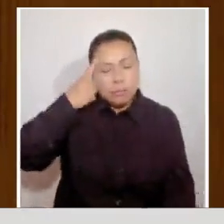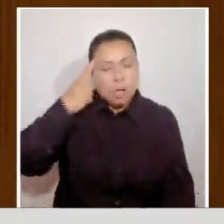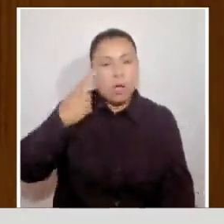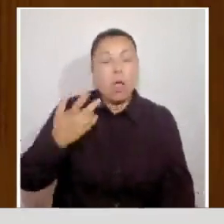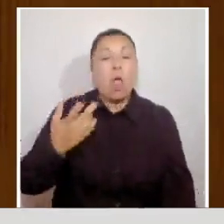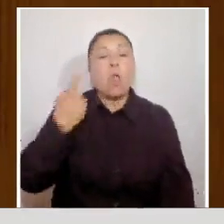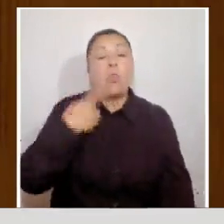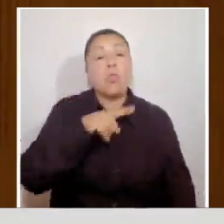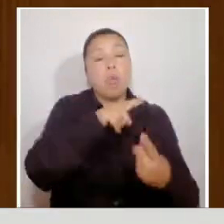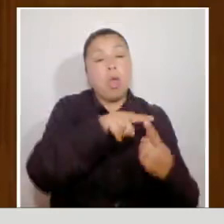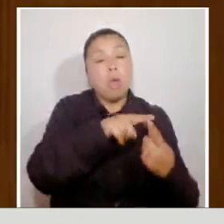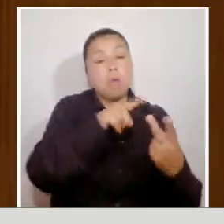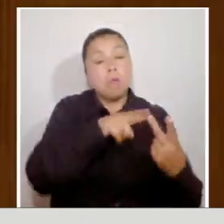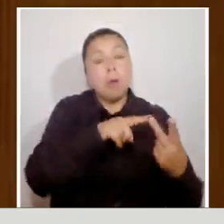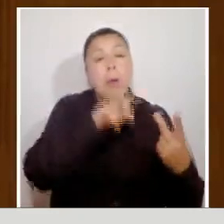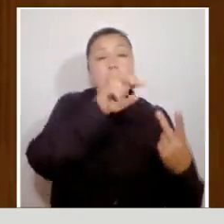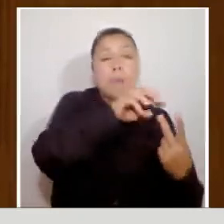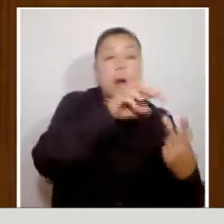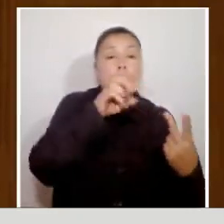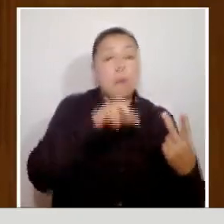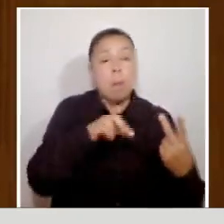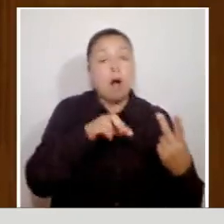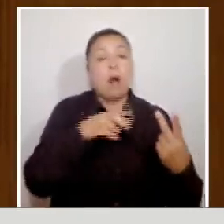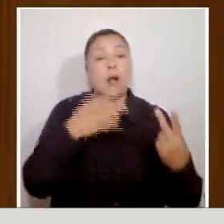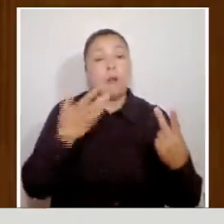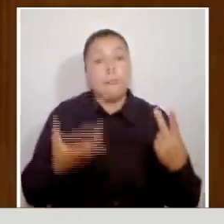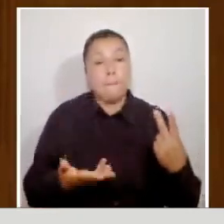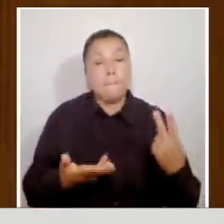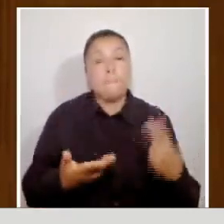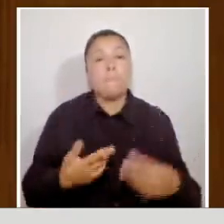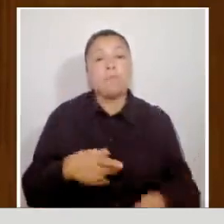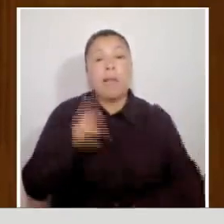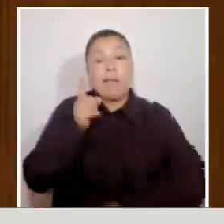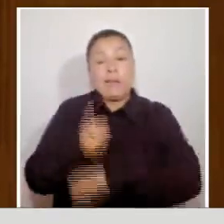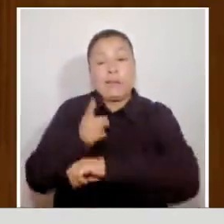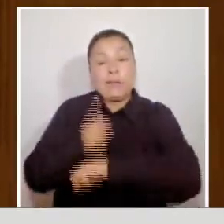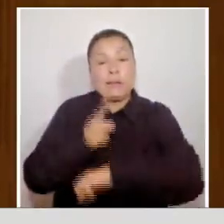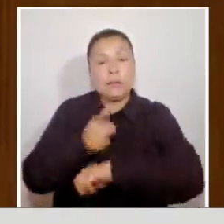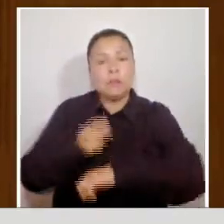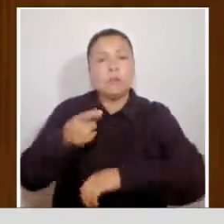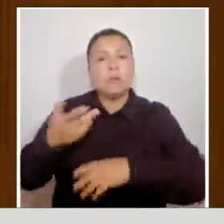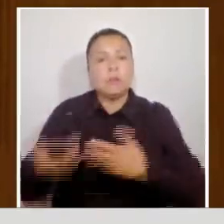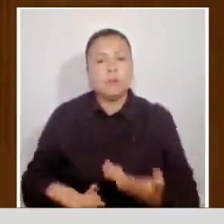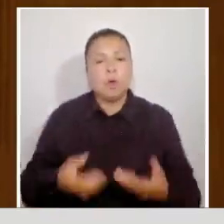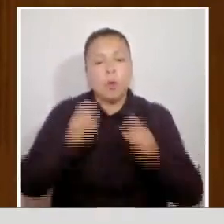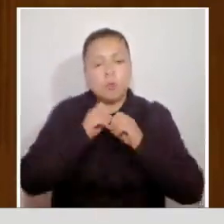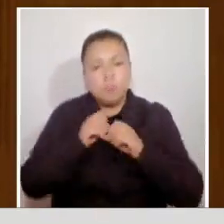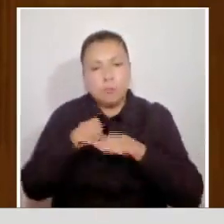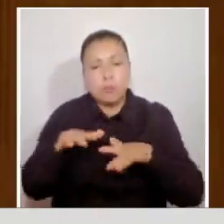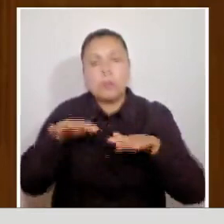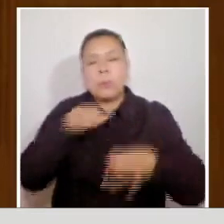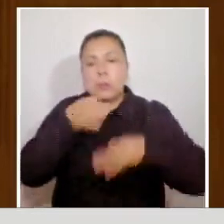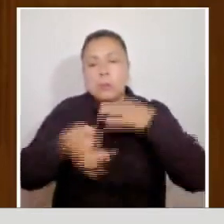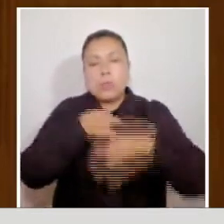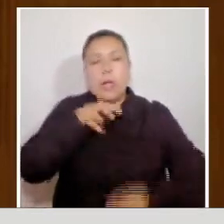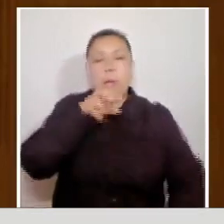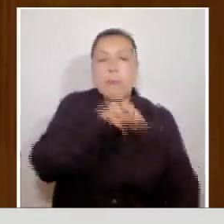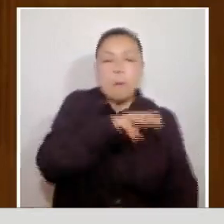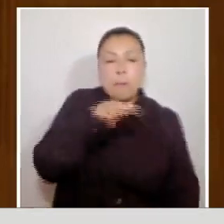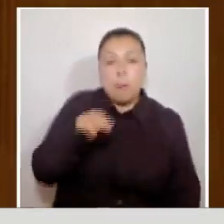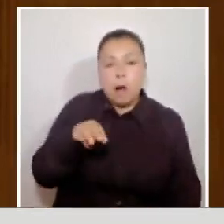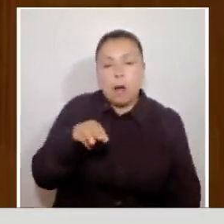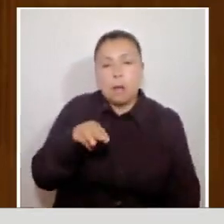progenitor o progenitora y el adoctrinamiento con respecto a la difamación del padre o madre que es